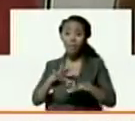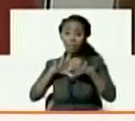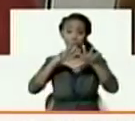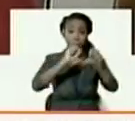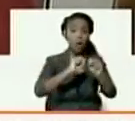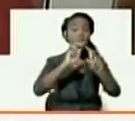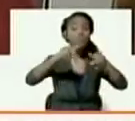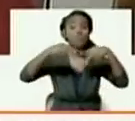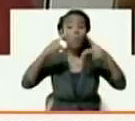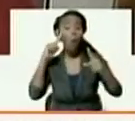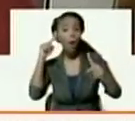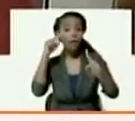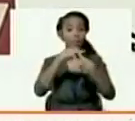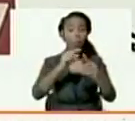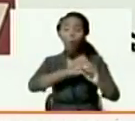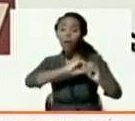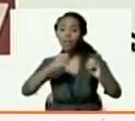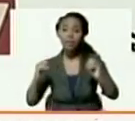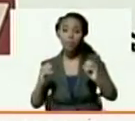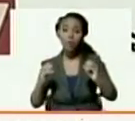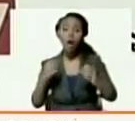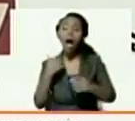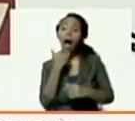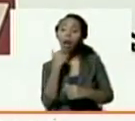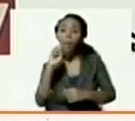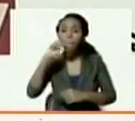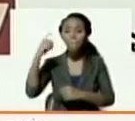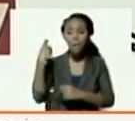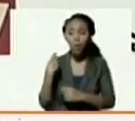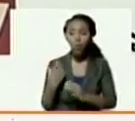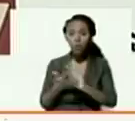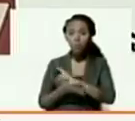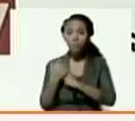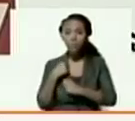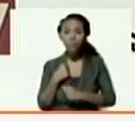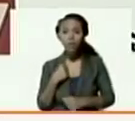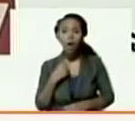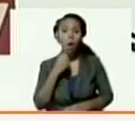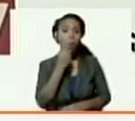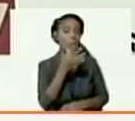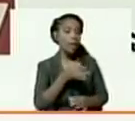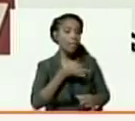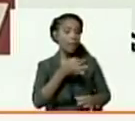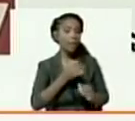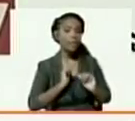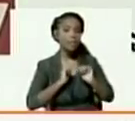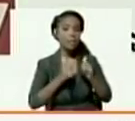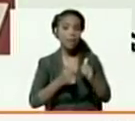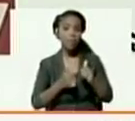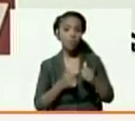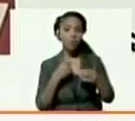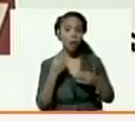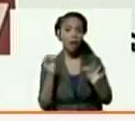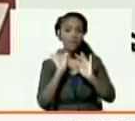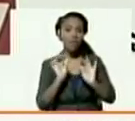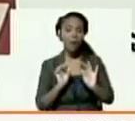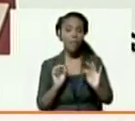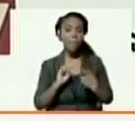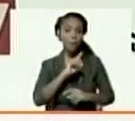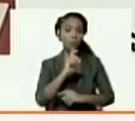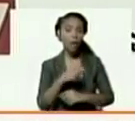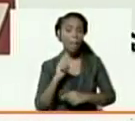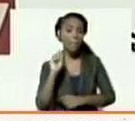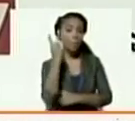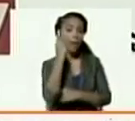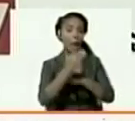nuevo objetivo organizativo. Si hay alguna pregunta, por favor. Sí, muy buenas tardes. Iniciamos la ronda de preguntas y la primera la